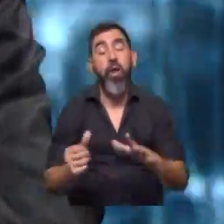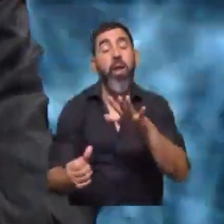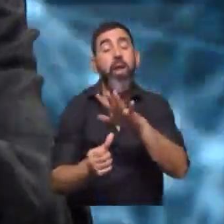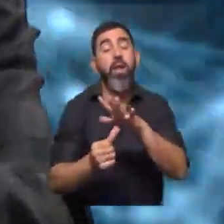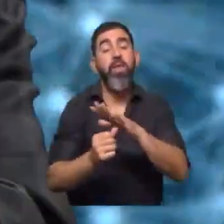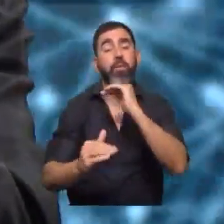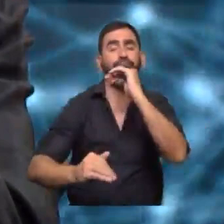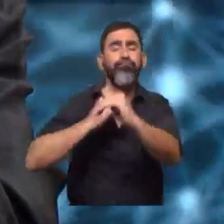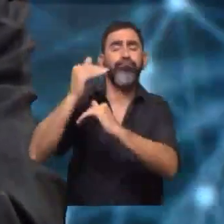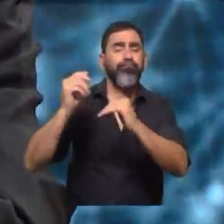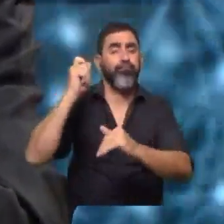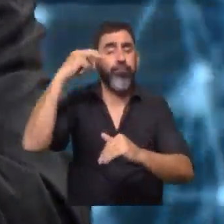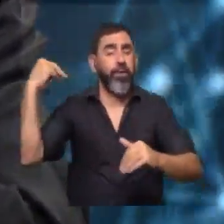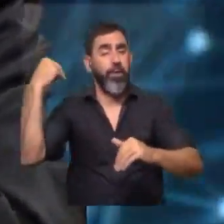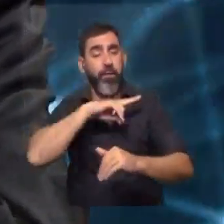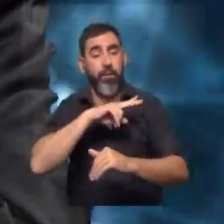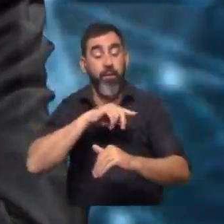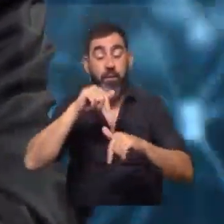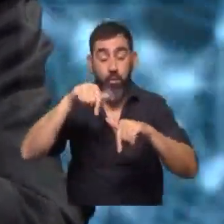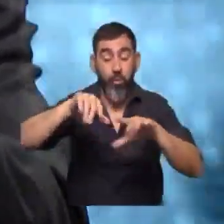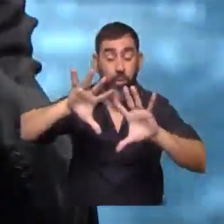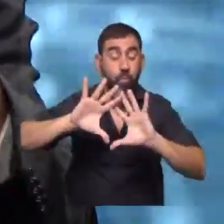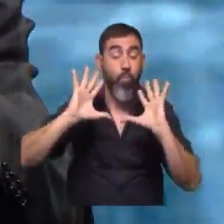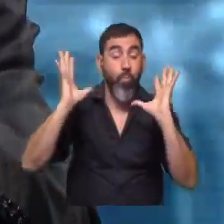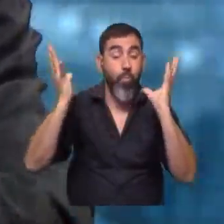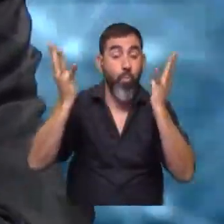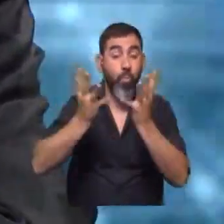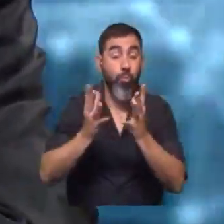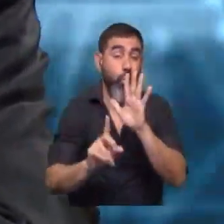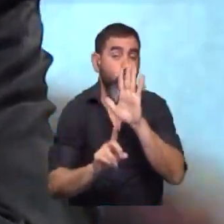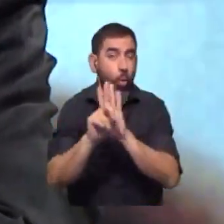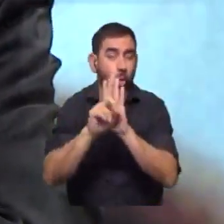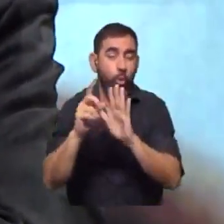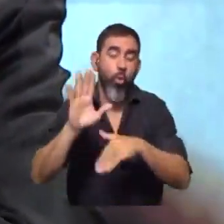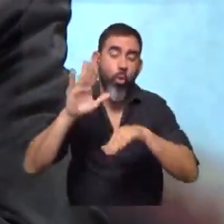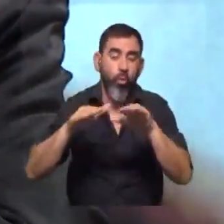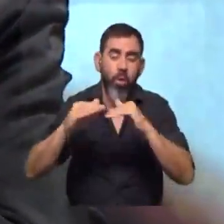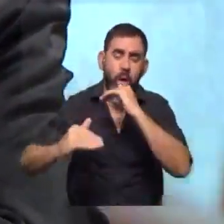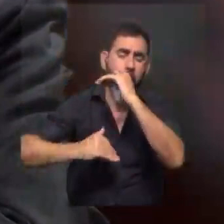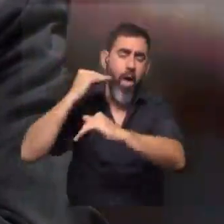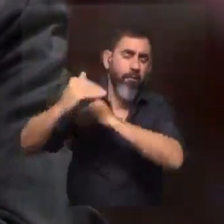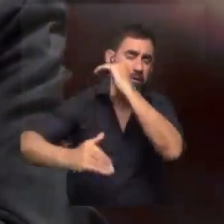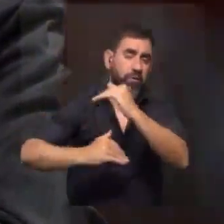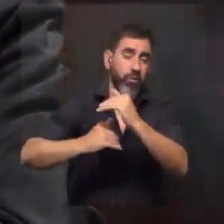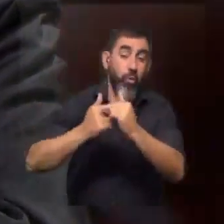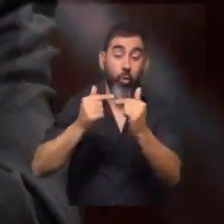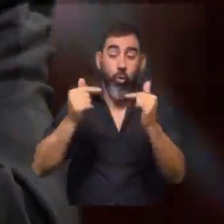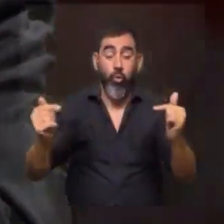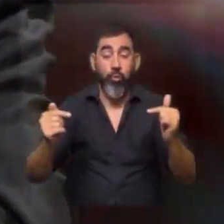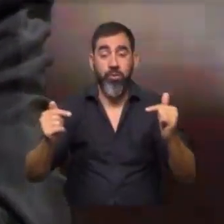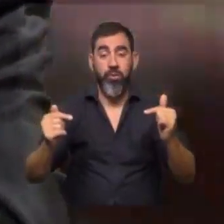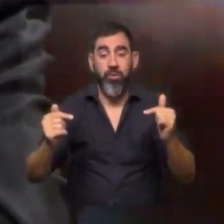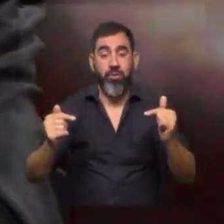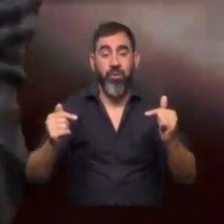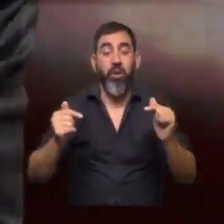en desarrollar cosas nuevas o qué sé yo. Hoy día el mundo, el hemisferio norte está muy avanzado y hay cosas que nosotros podemos descargar